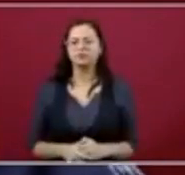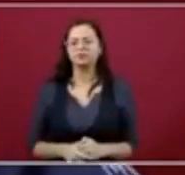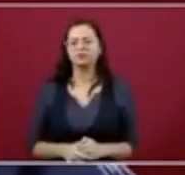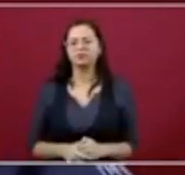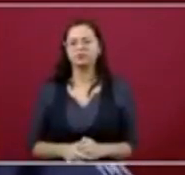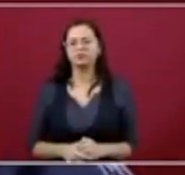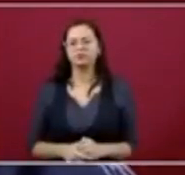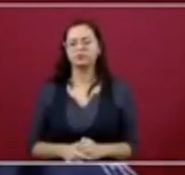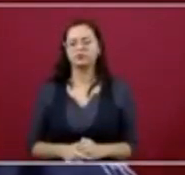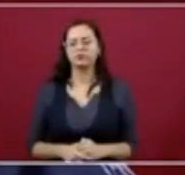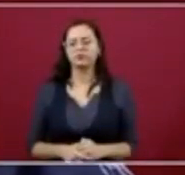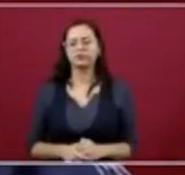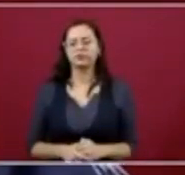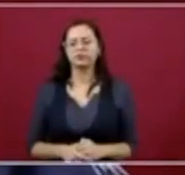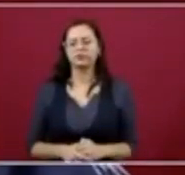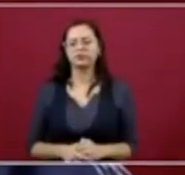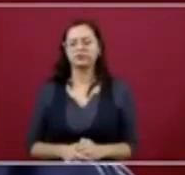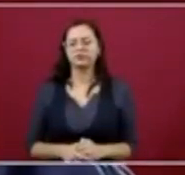estos documentos